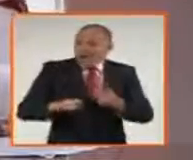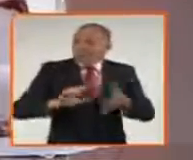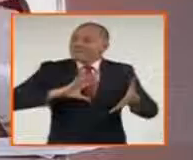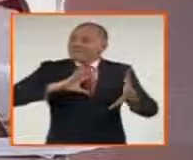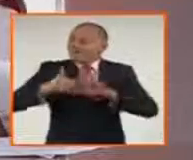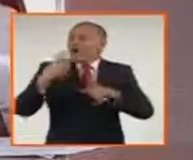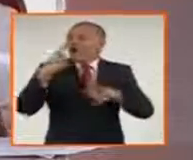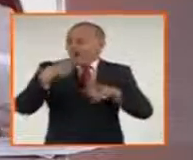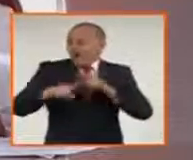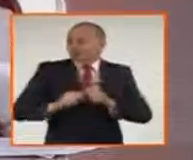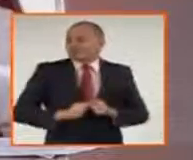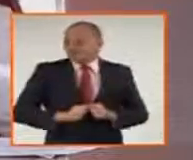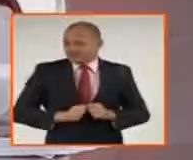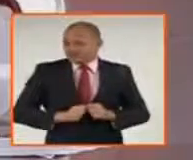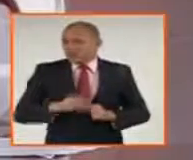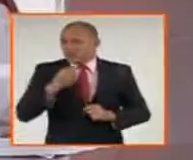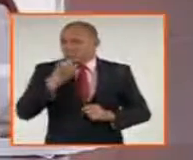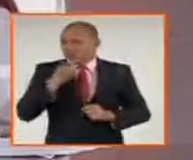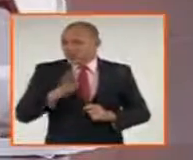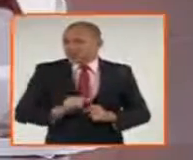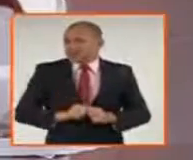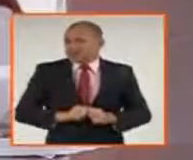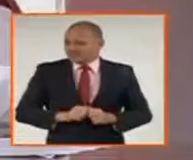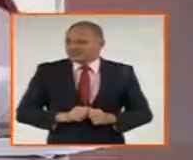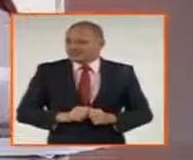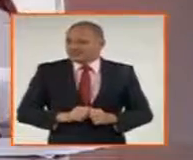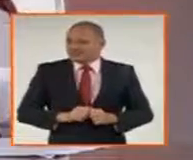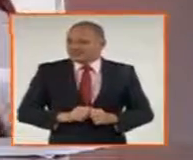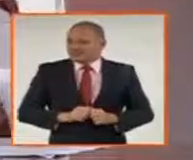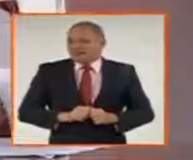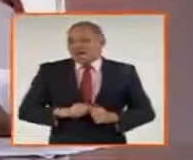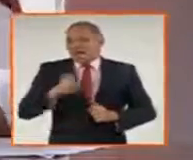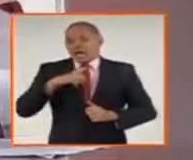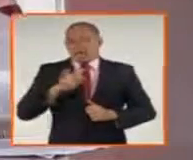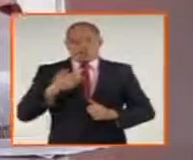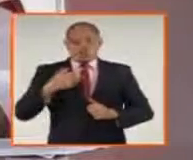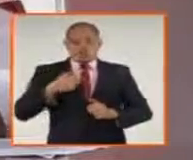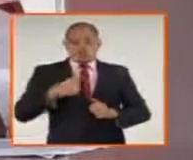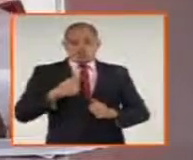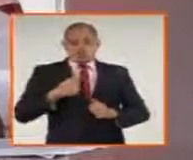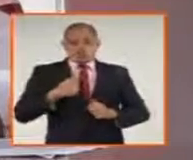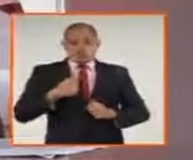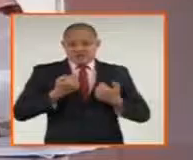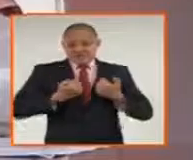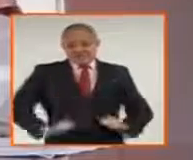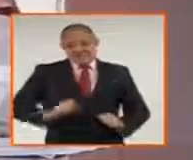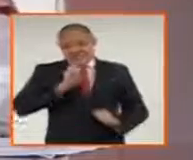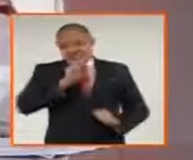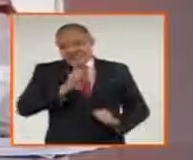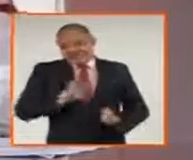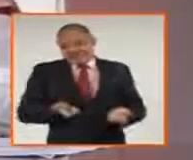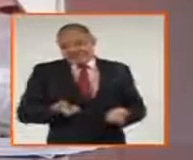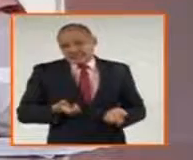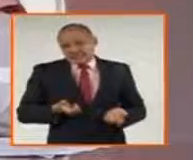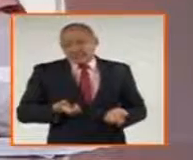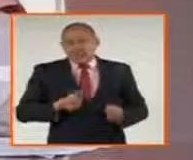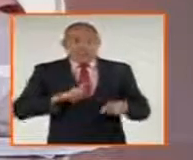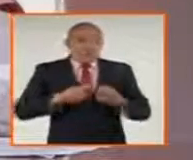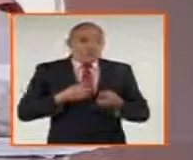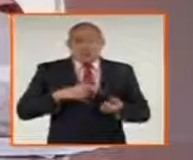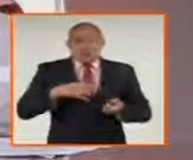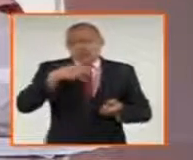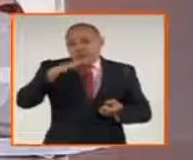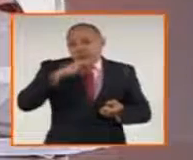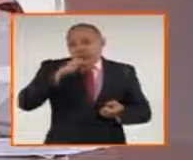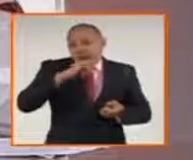la consanguínea o la que viene por vía de la adopción, que es la que ampara nuestro código vigente, sino